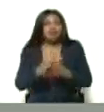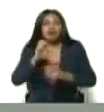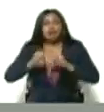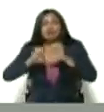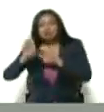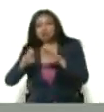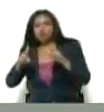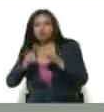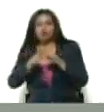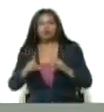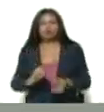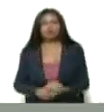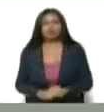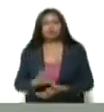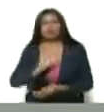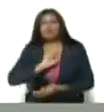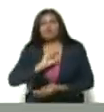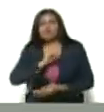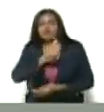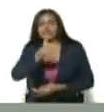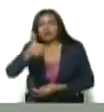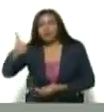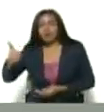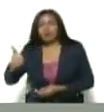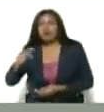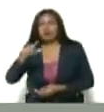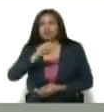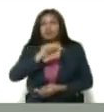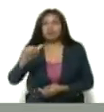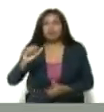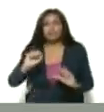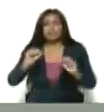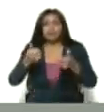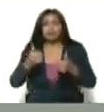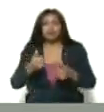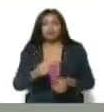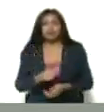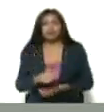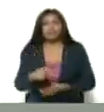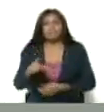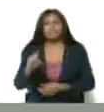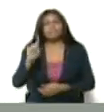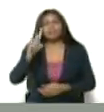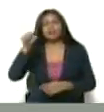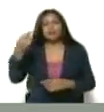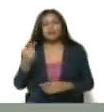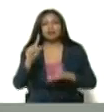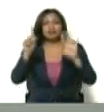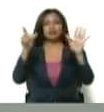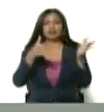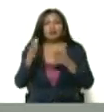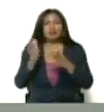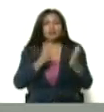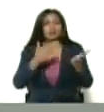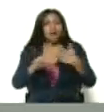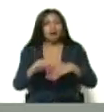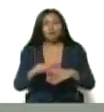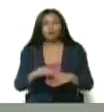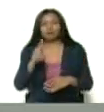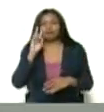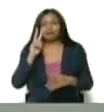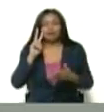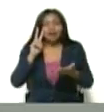diagnósticas personalizadas. A partir de esta semana que arranca mañana, lunes 6 de abril, tenemos que ir a un